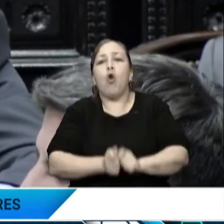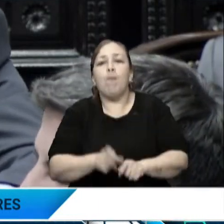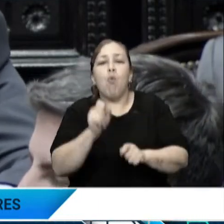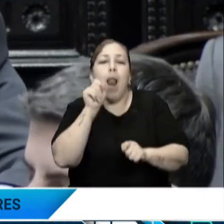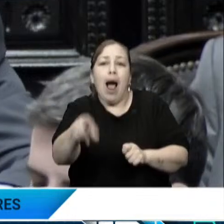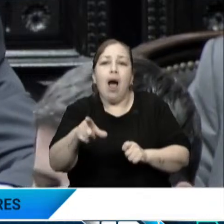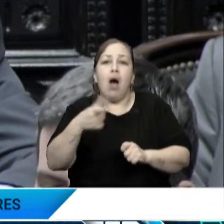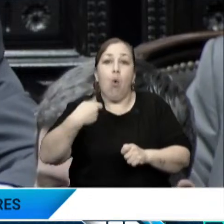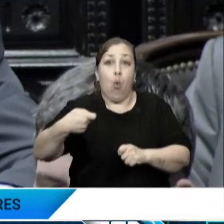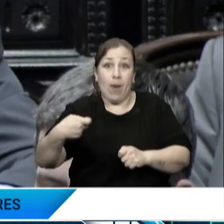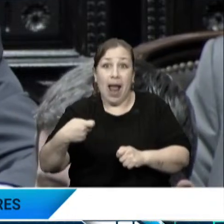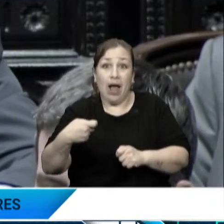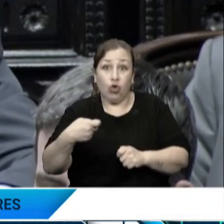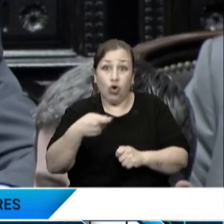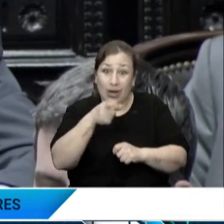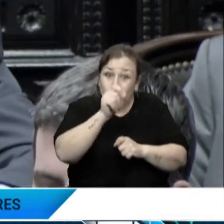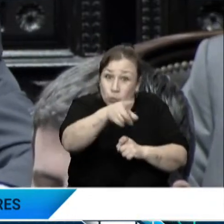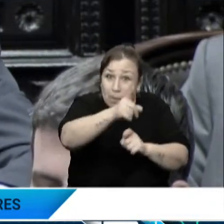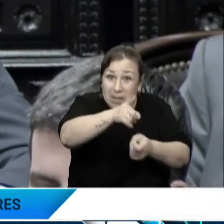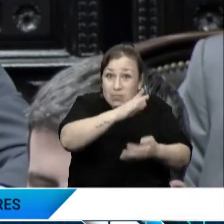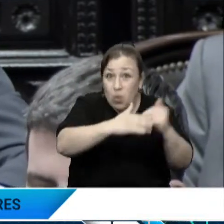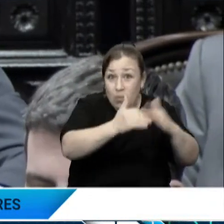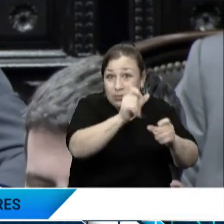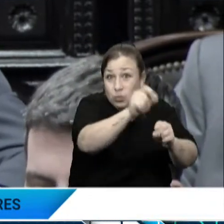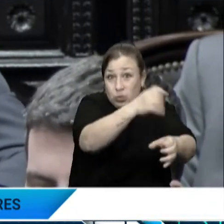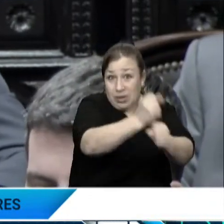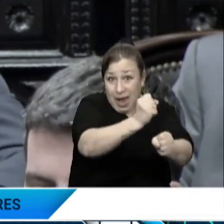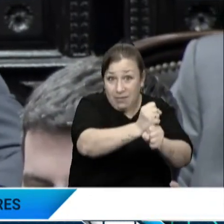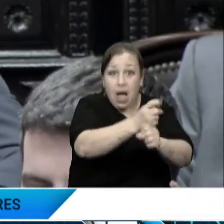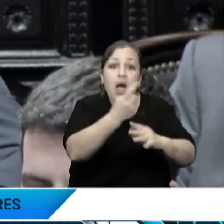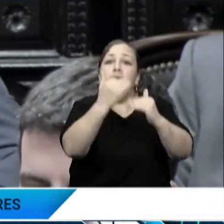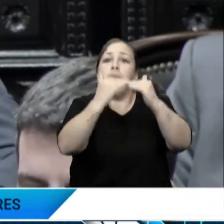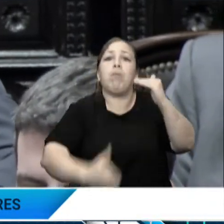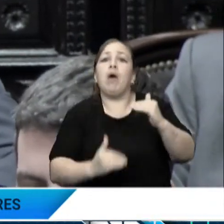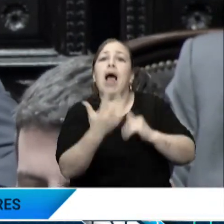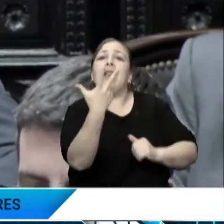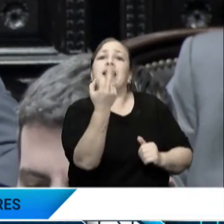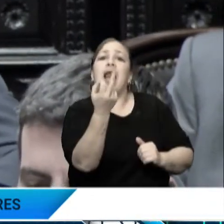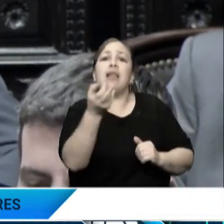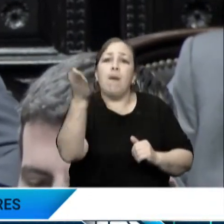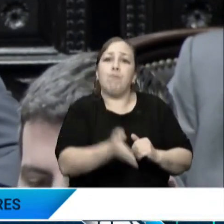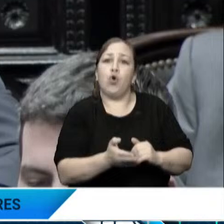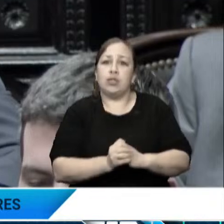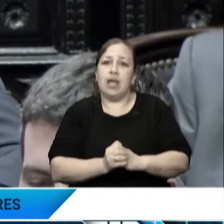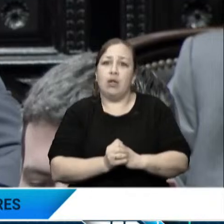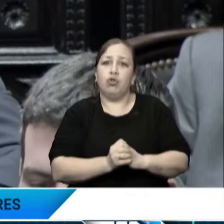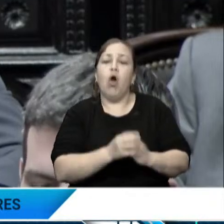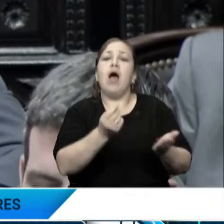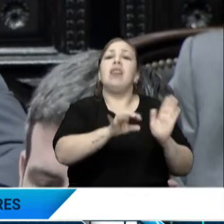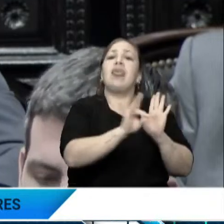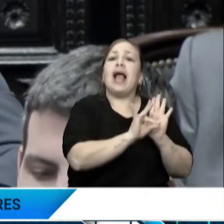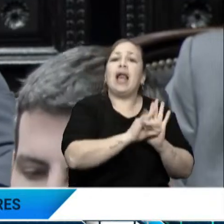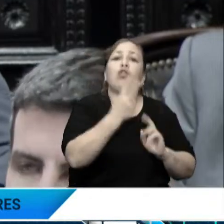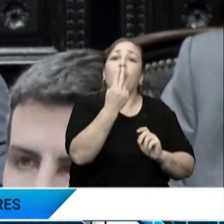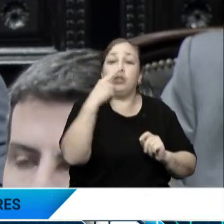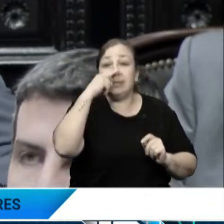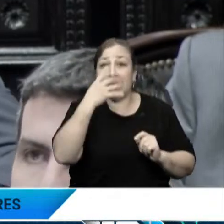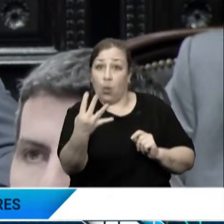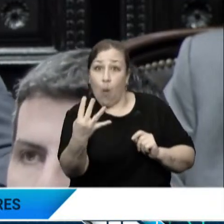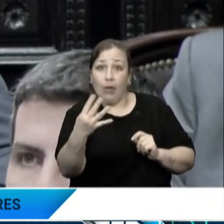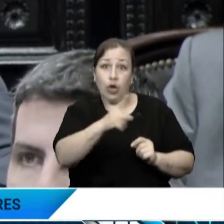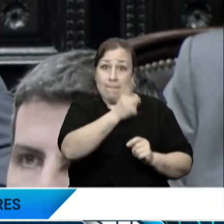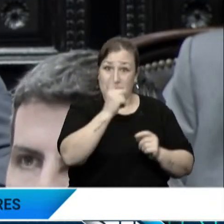ustedes provocó una caída de las jubilaciones del 30% y el decreto 274 de mi ley una mejora